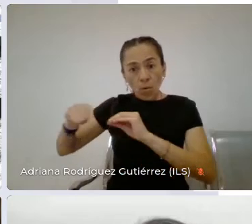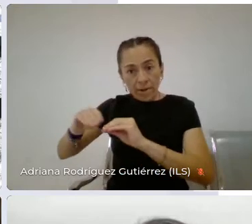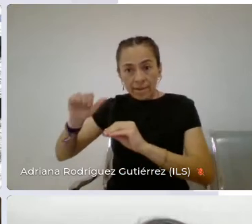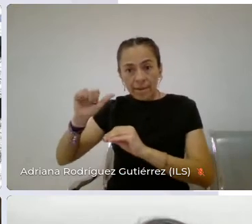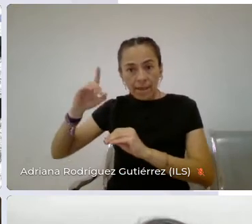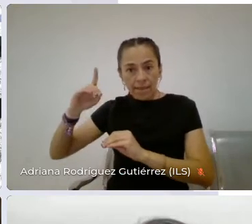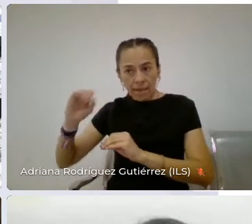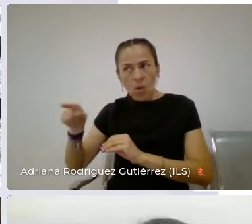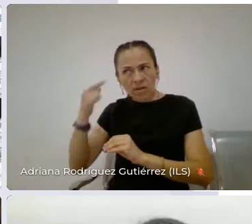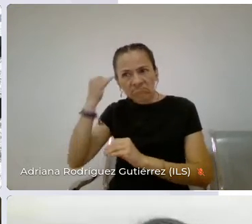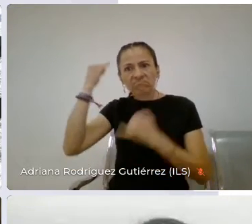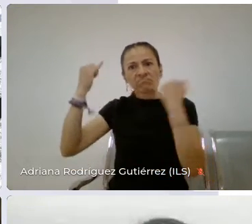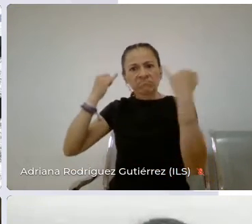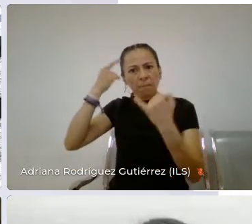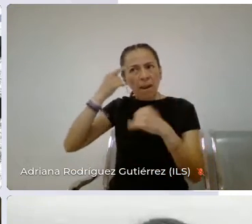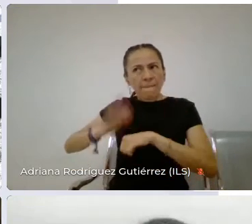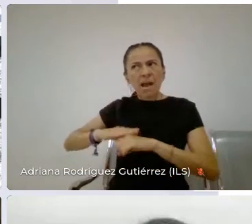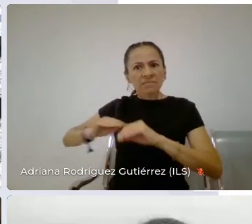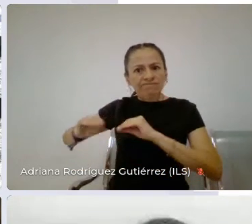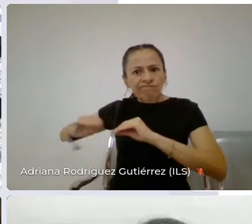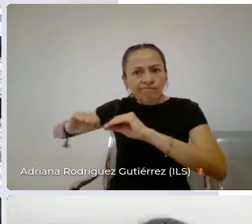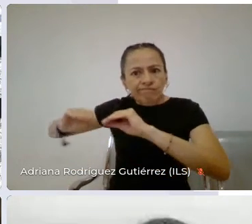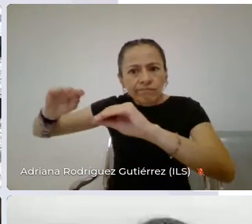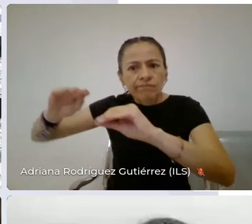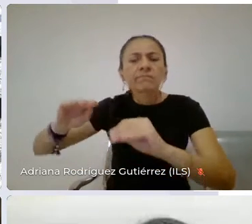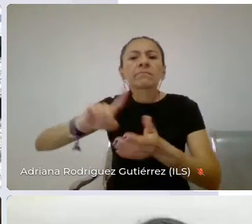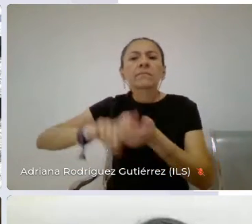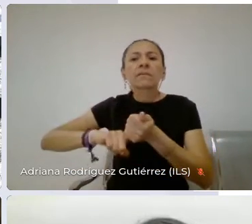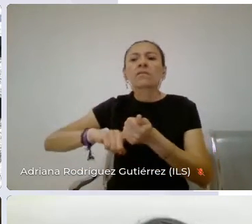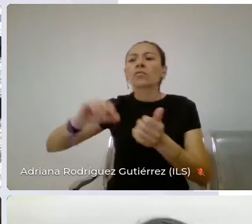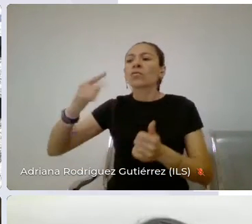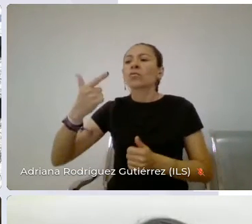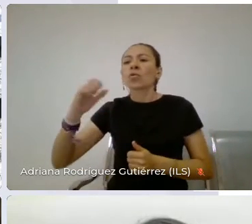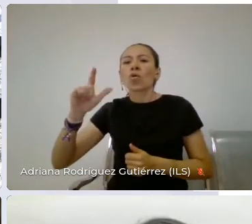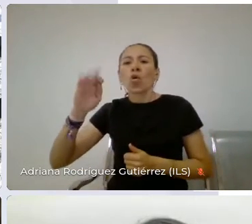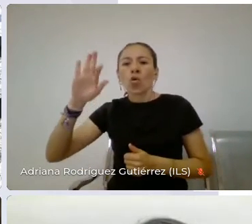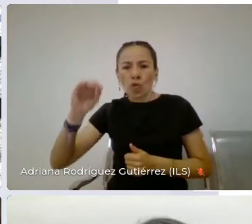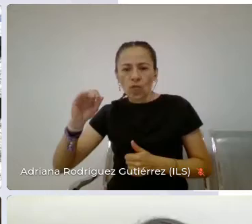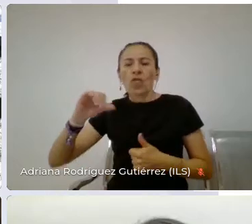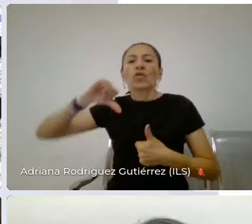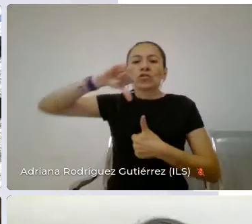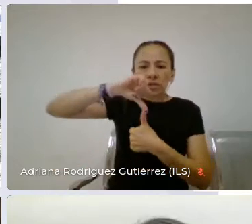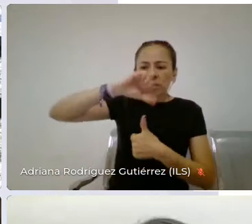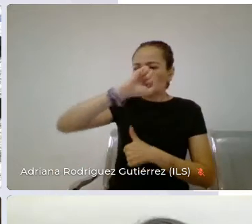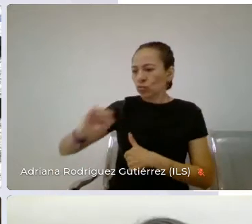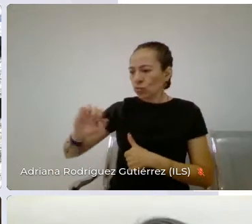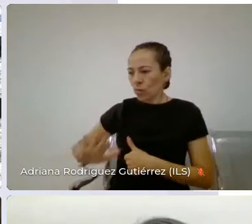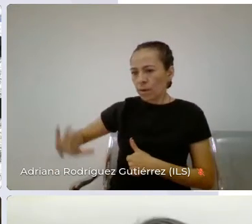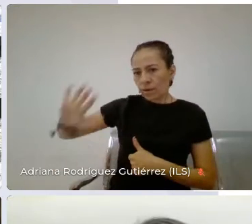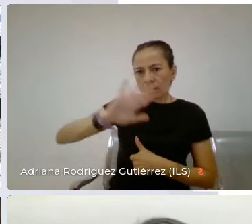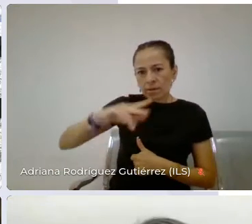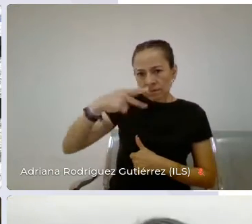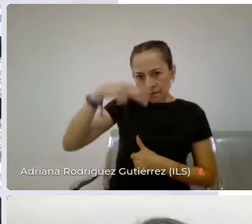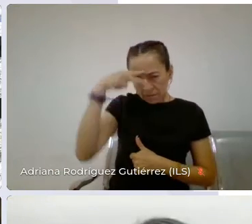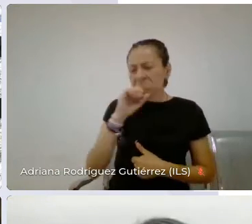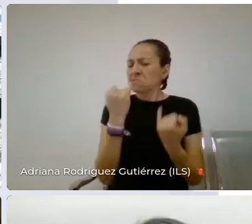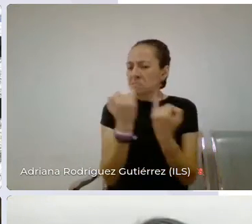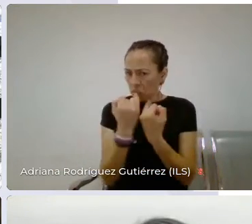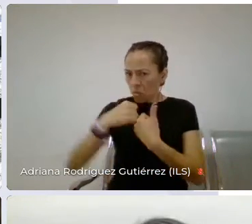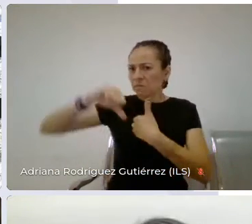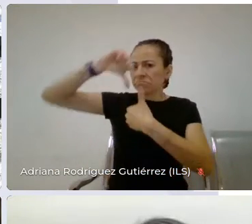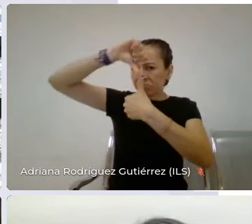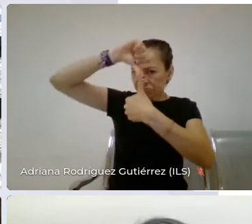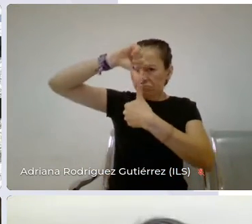movilidad y que se encuentra en todo el Golfo, centro y sureste de la República Mexicana, también tiene presencia en Centroamérica y en